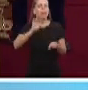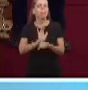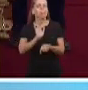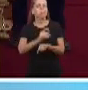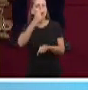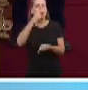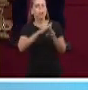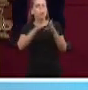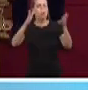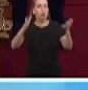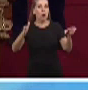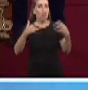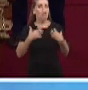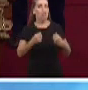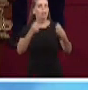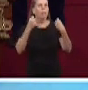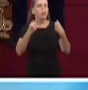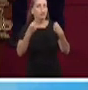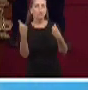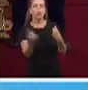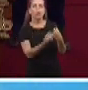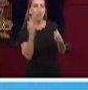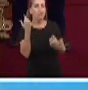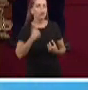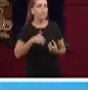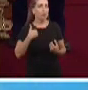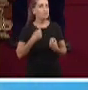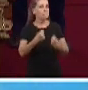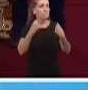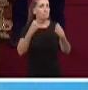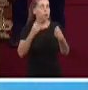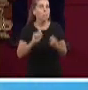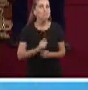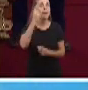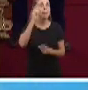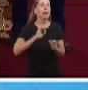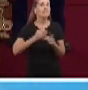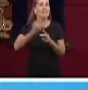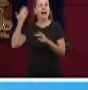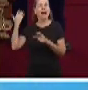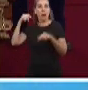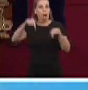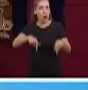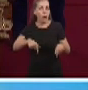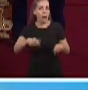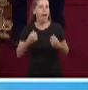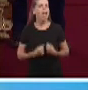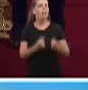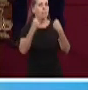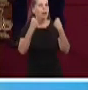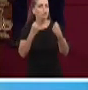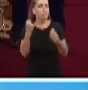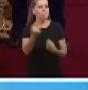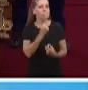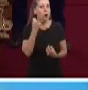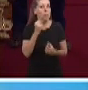El otro punto es que el Banco Central logra reponer reservas. Es decir, se pasó de tener reservas